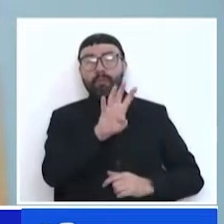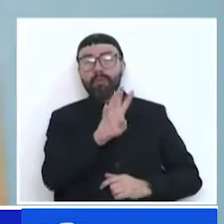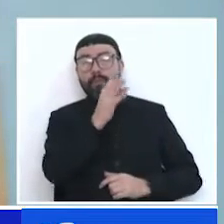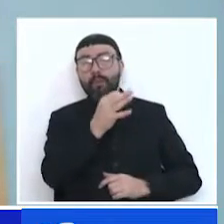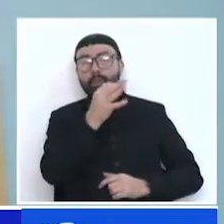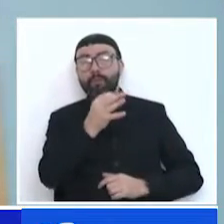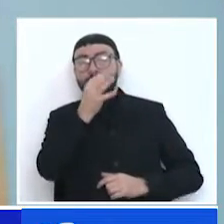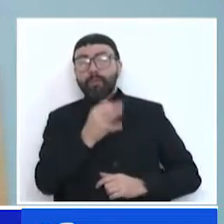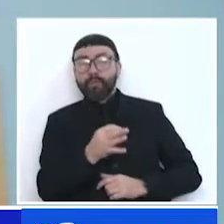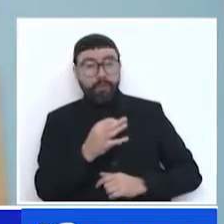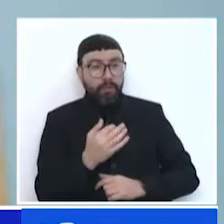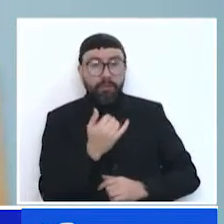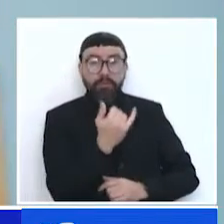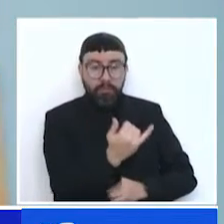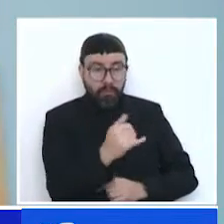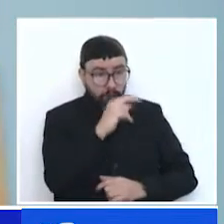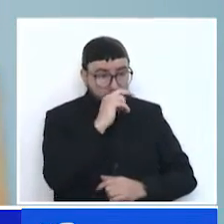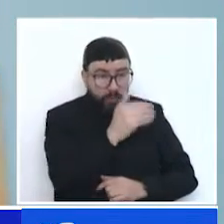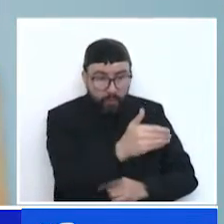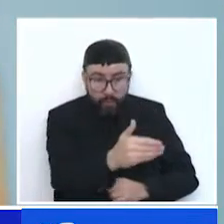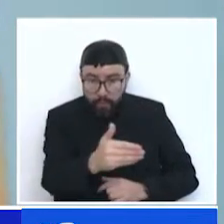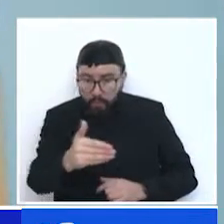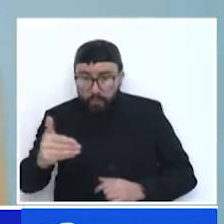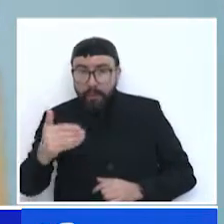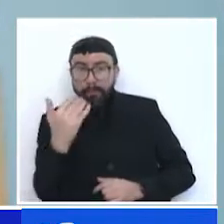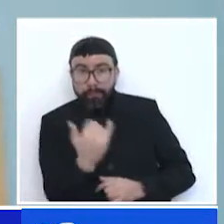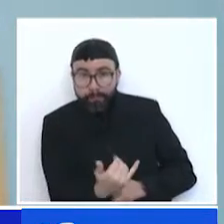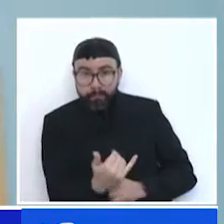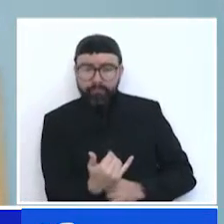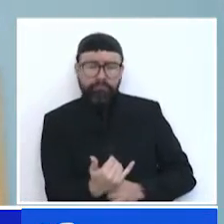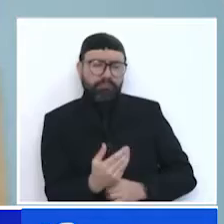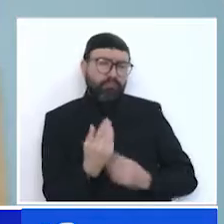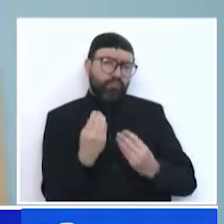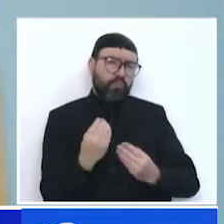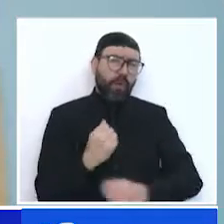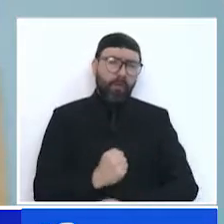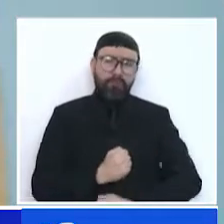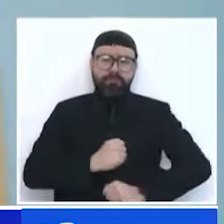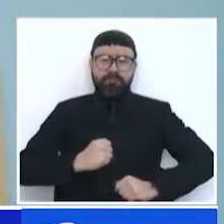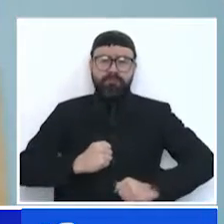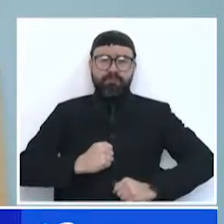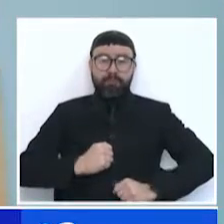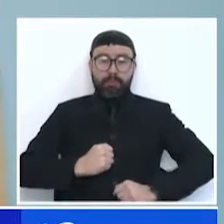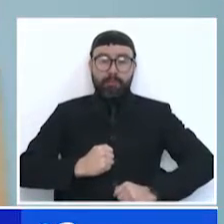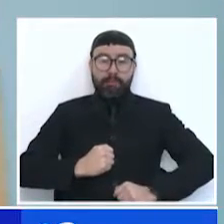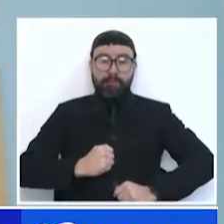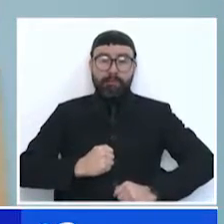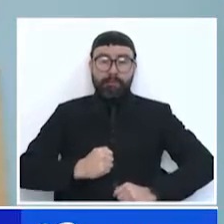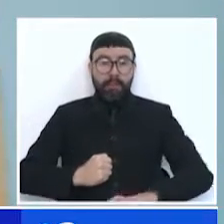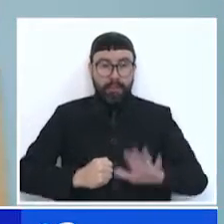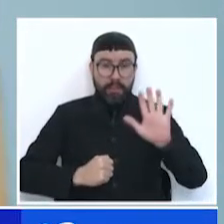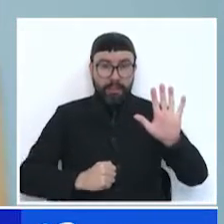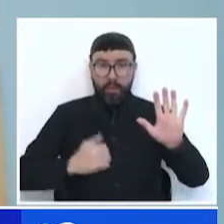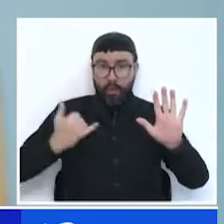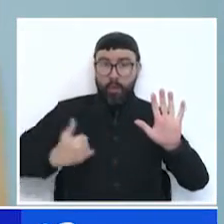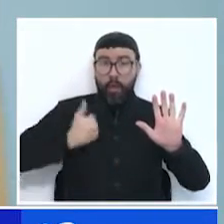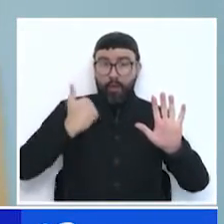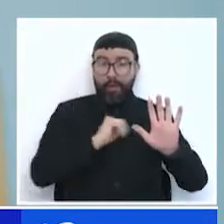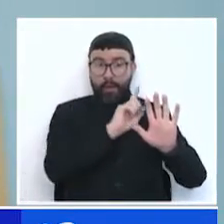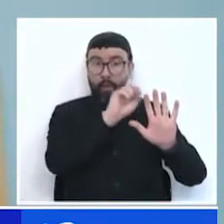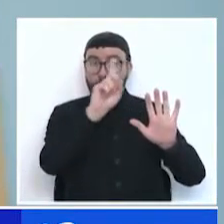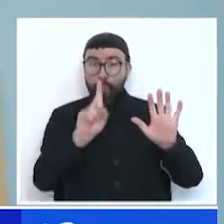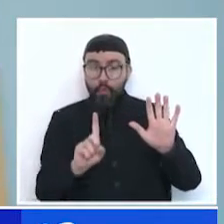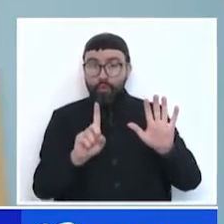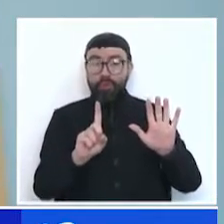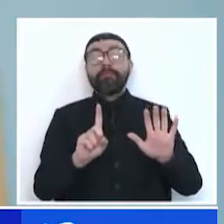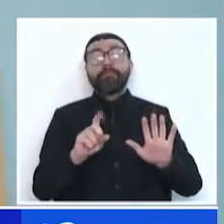24.4% de nuestra población infantil presenta un exceso de peso y que 1 de cada 5 adolescentes está teniendo